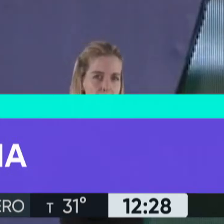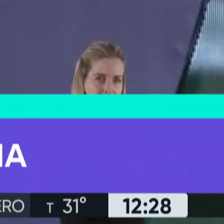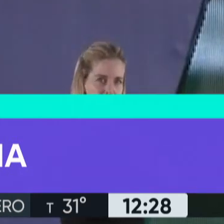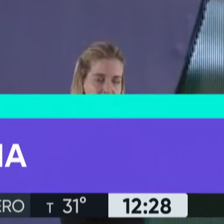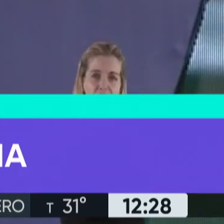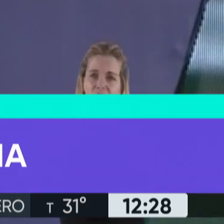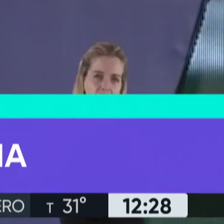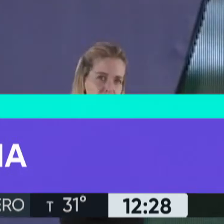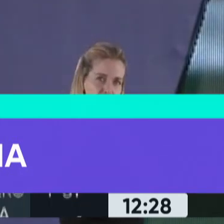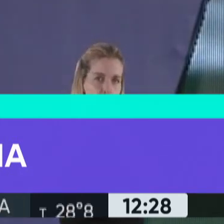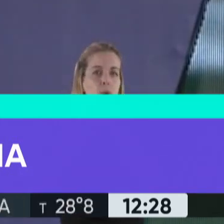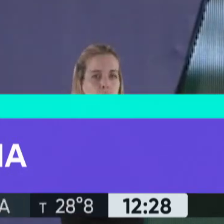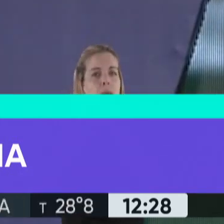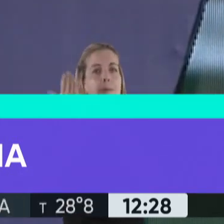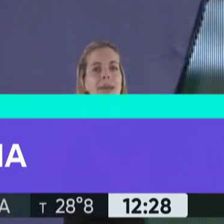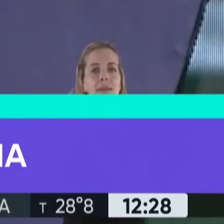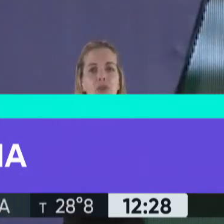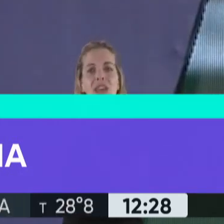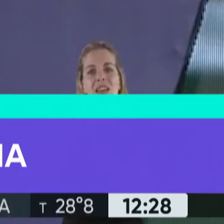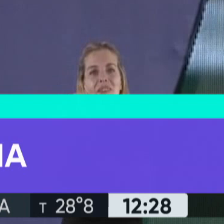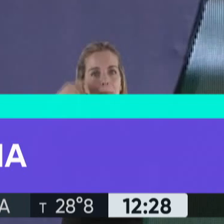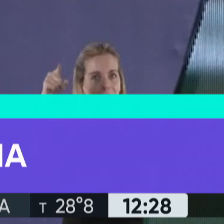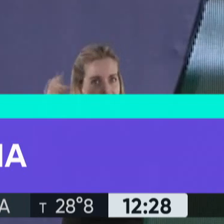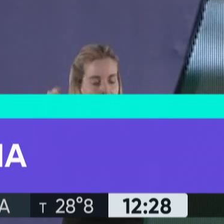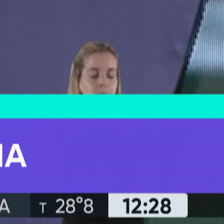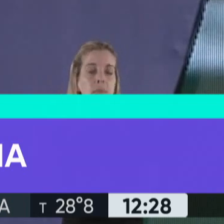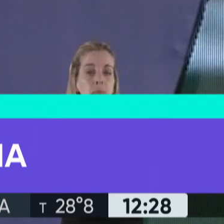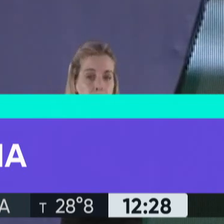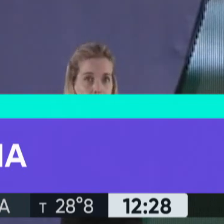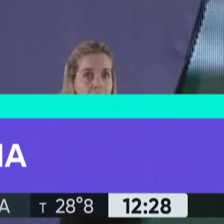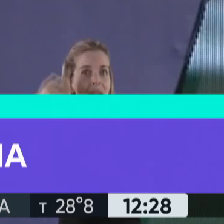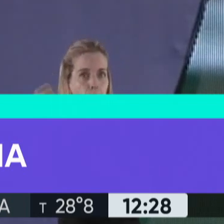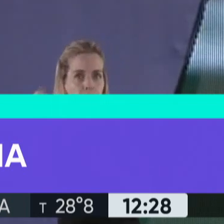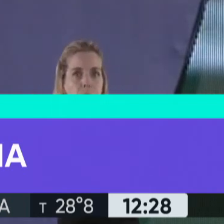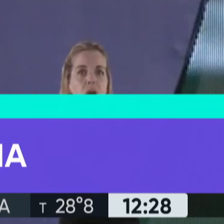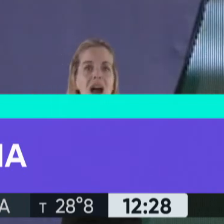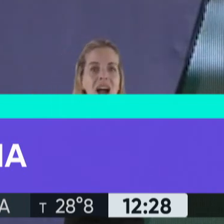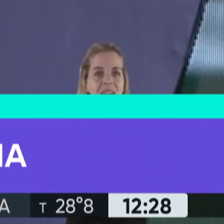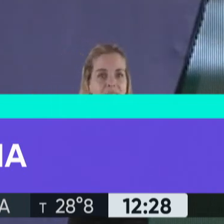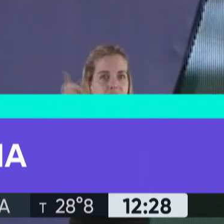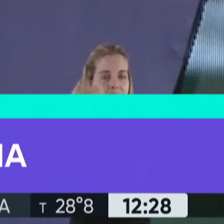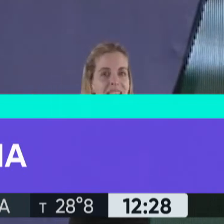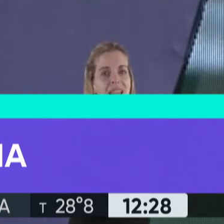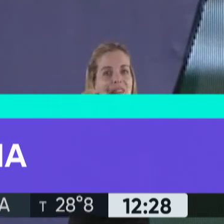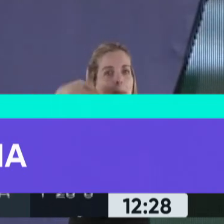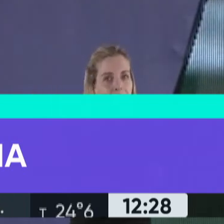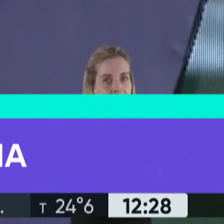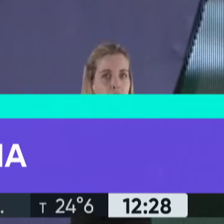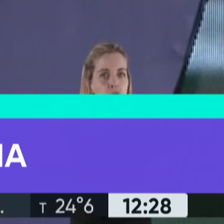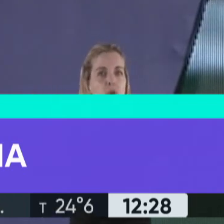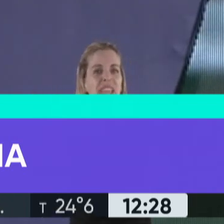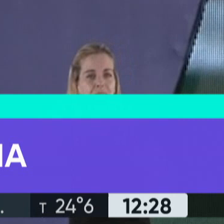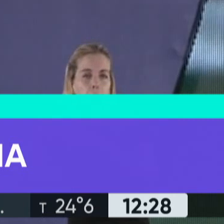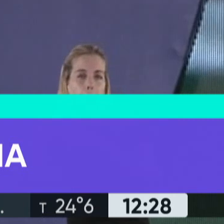Fondo Monetario Internacional que antes que cerremos un nuevo acuerdo, haga su evaluación de lo que fue